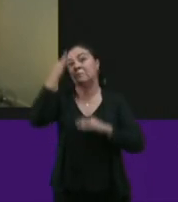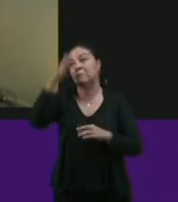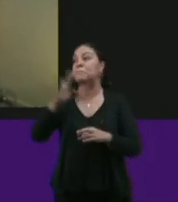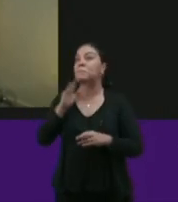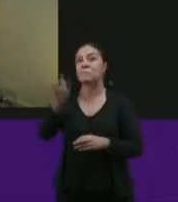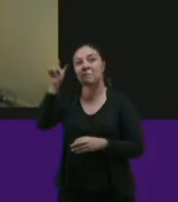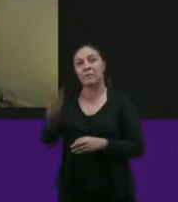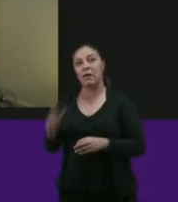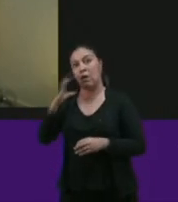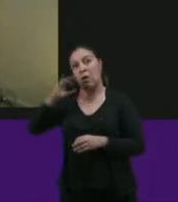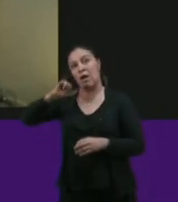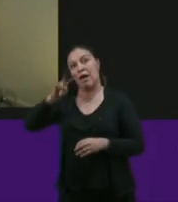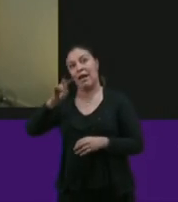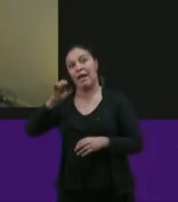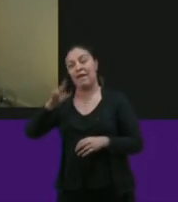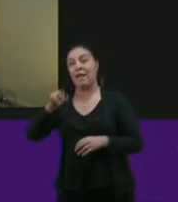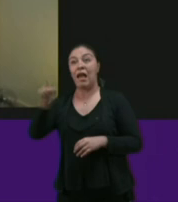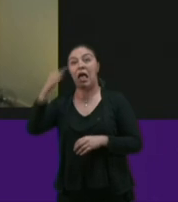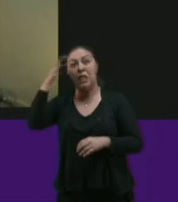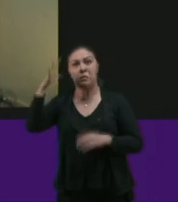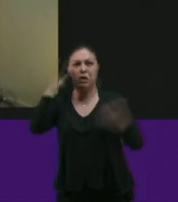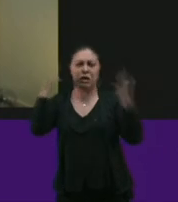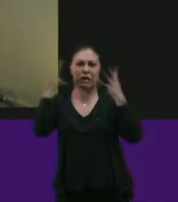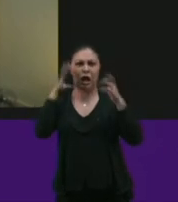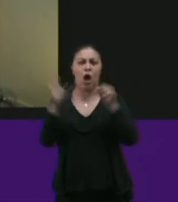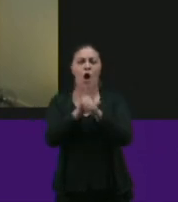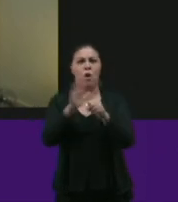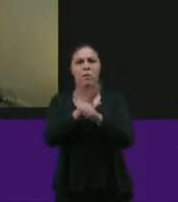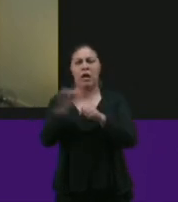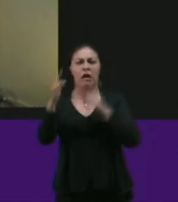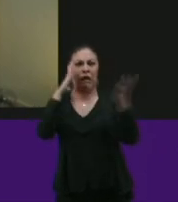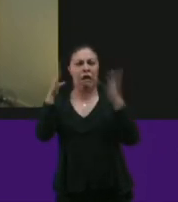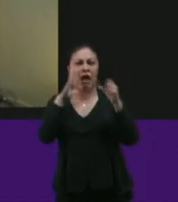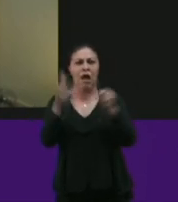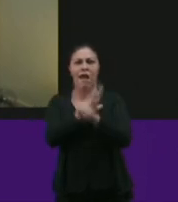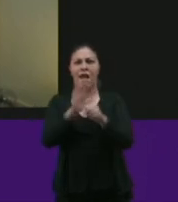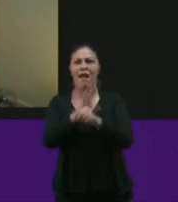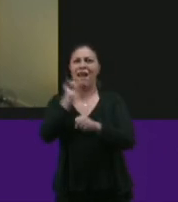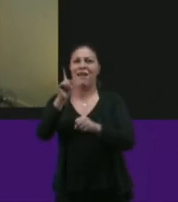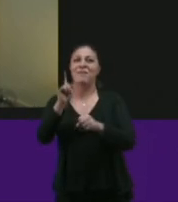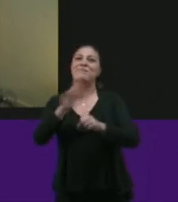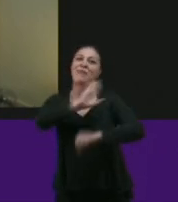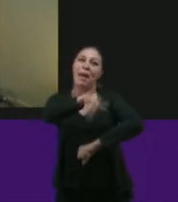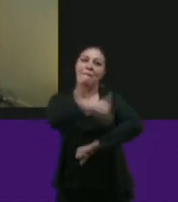está demasiado ocupado, y más porque lo acaparamos en el Mintic y en apps.co.